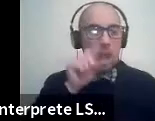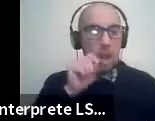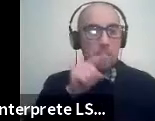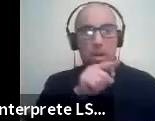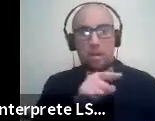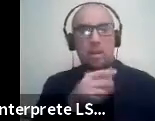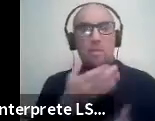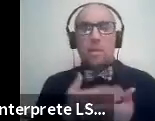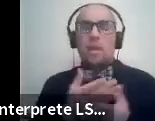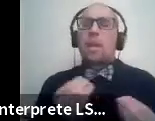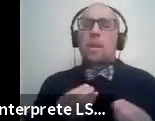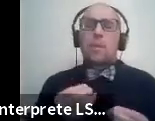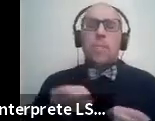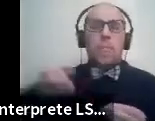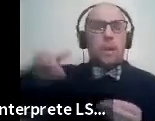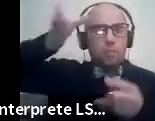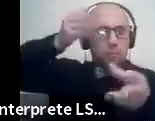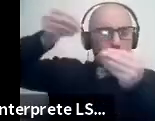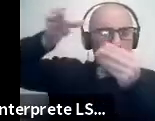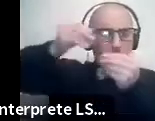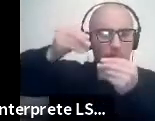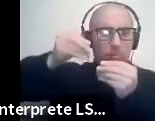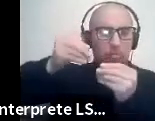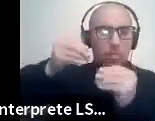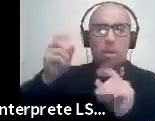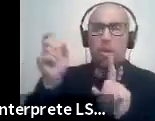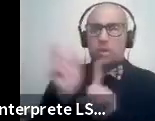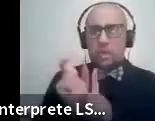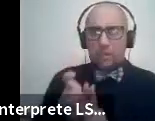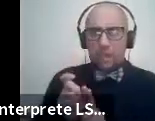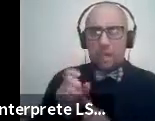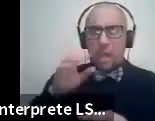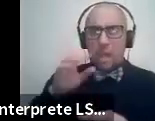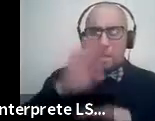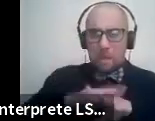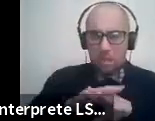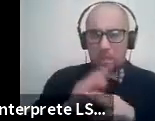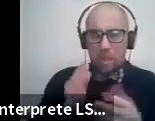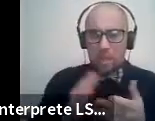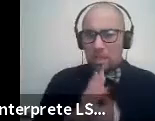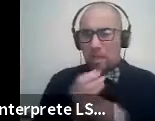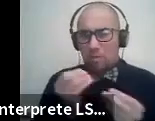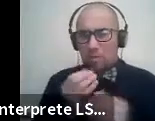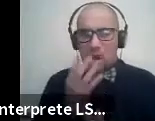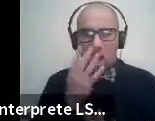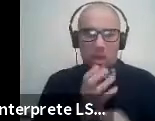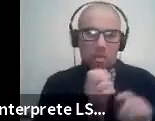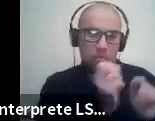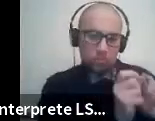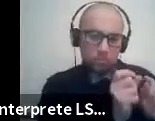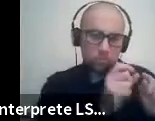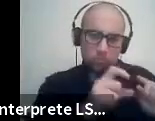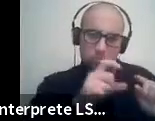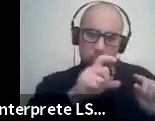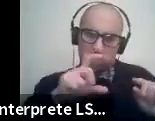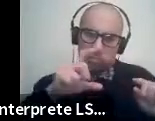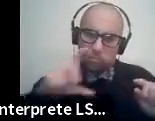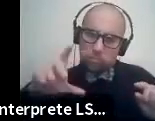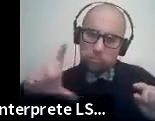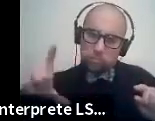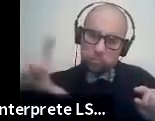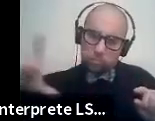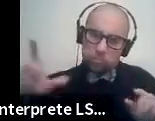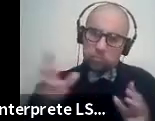lo que plantea es que la adquisición de los conceptos aritméticos iniciales se va a basar en una secuencia sucesiva y